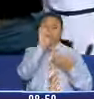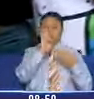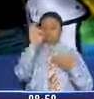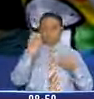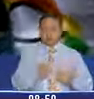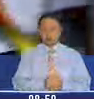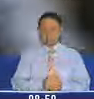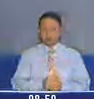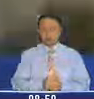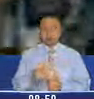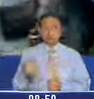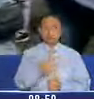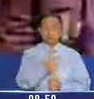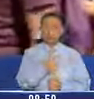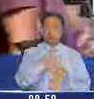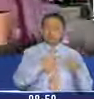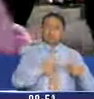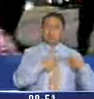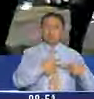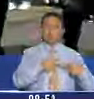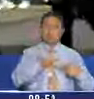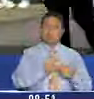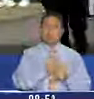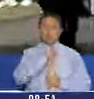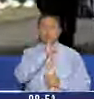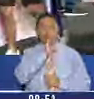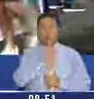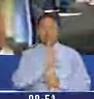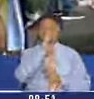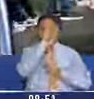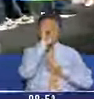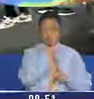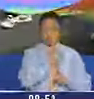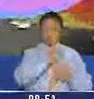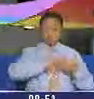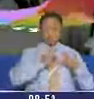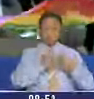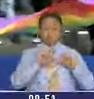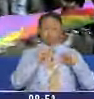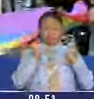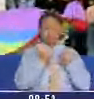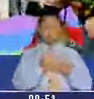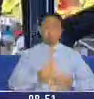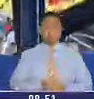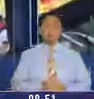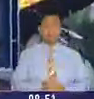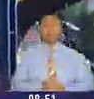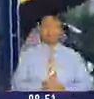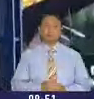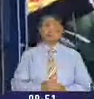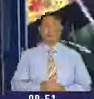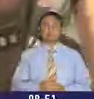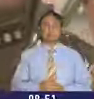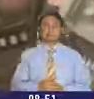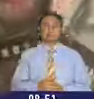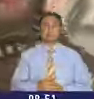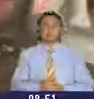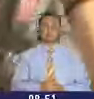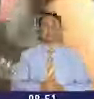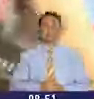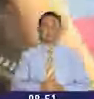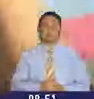no impide un ejercicio diario de tolerancia y respeto por parte de la sociedad en general. Informó